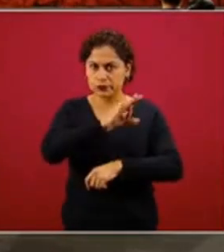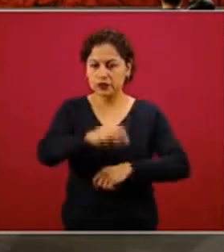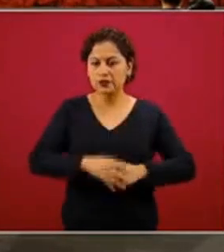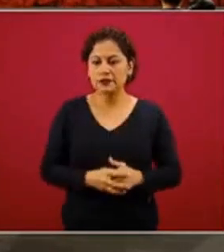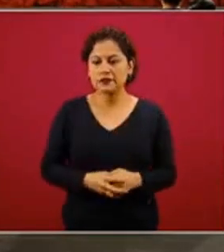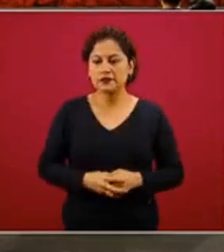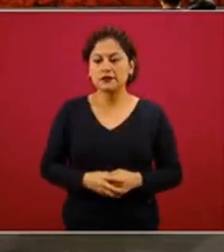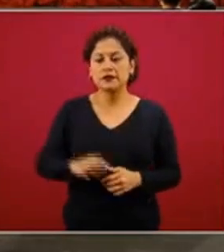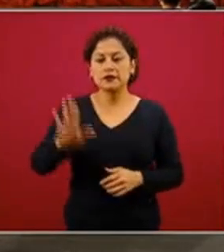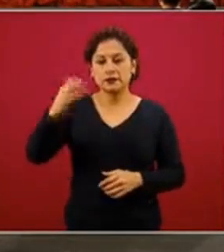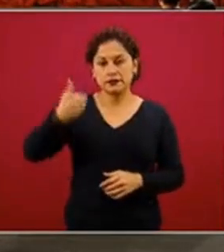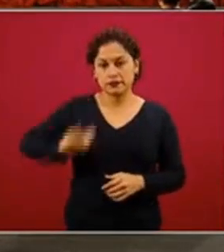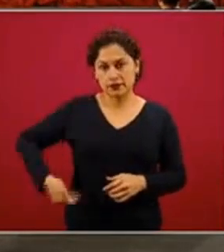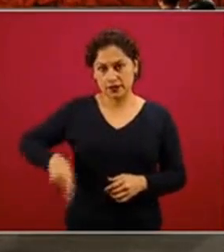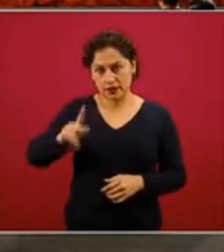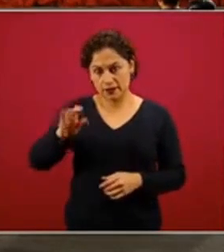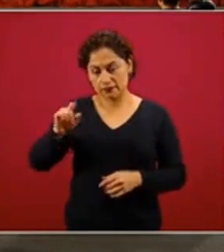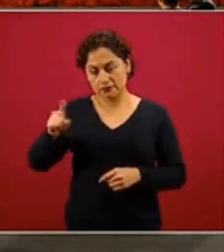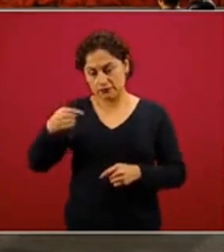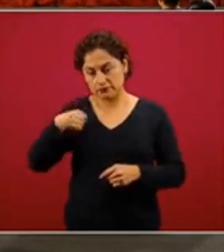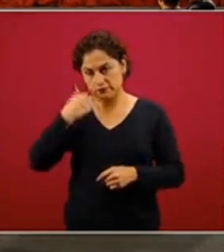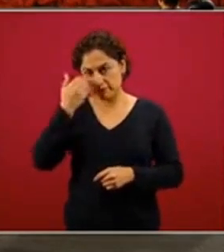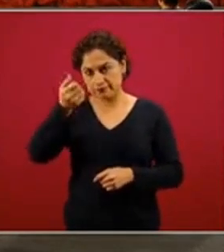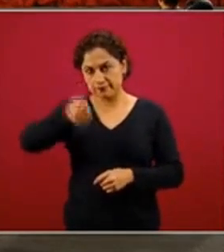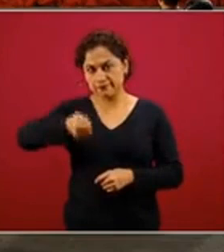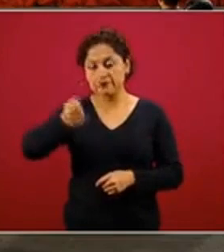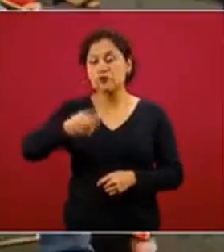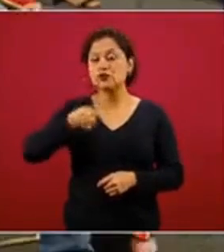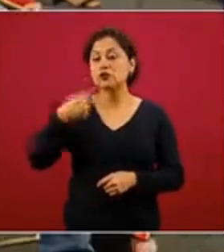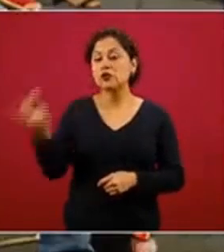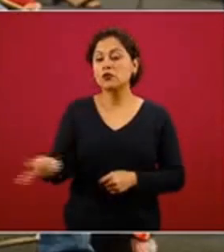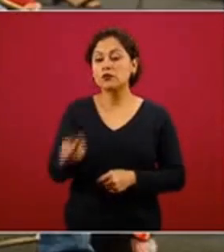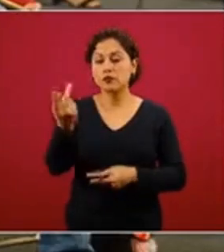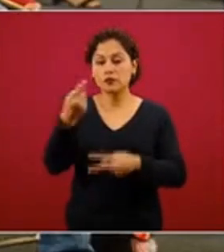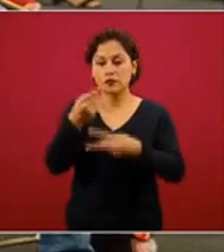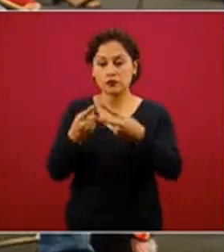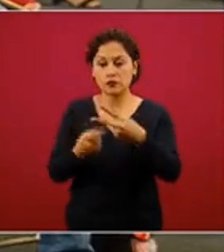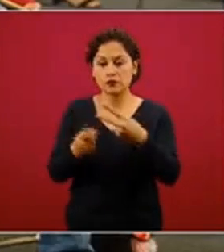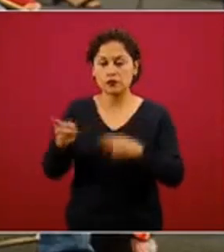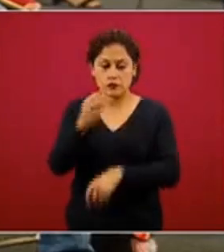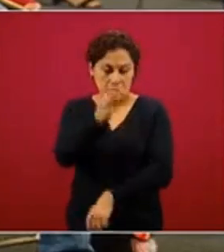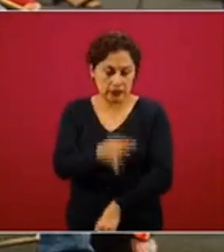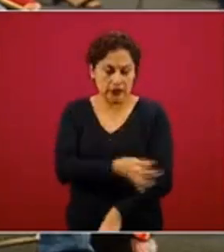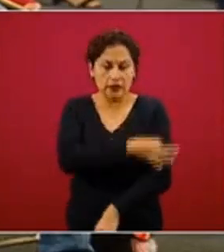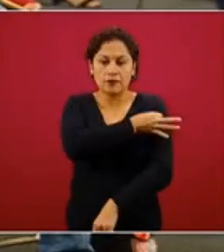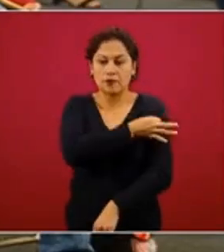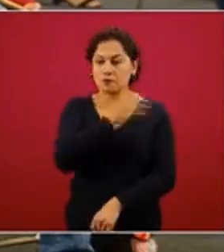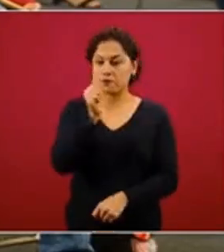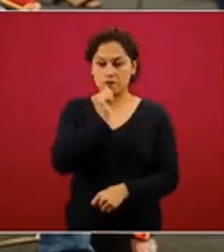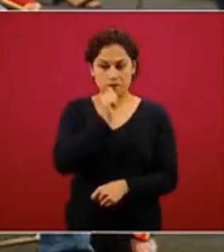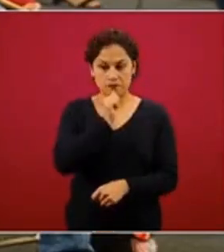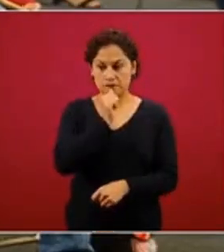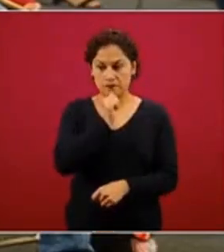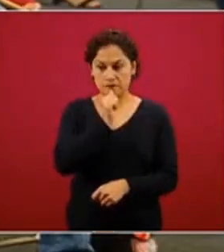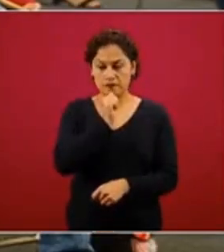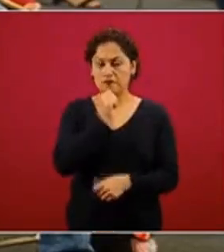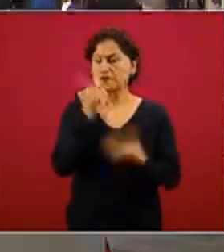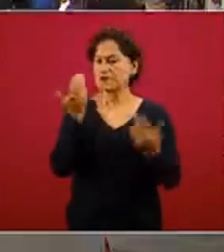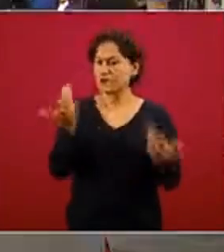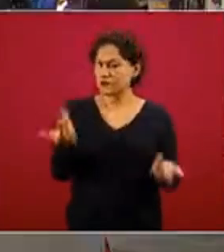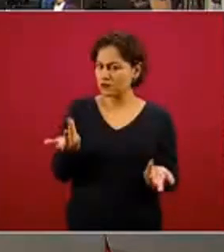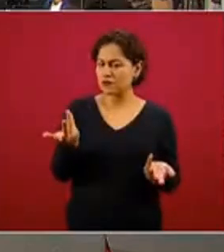Liliana Noble de Pulso Saludable. Yo le tengo 2 preguntas. La primera es, si todavía no hay una vacuna, ¿cómo es el mecanismo de